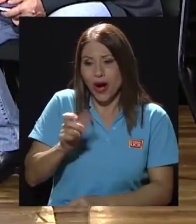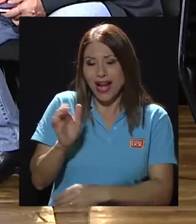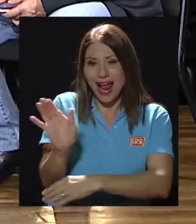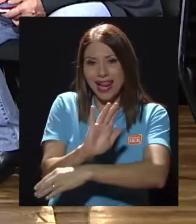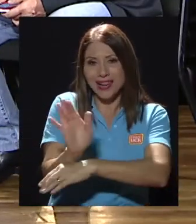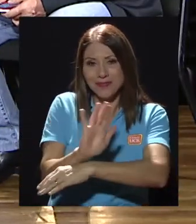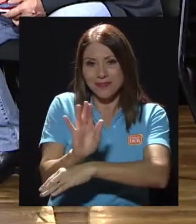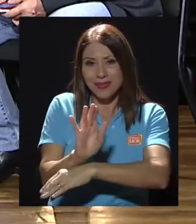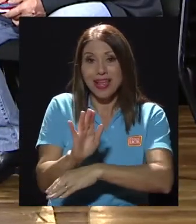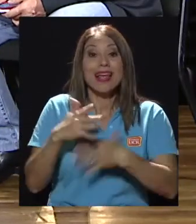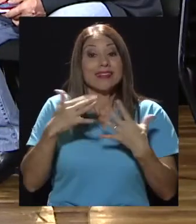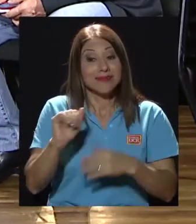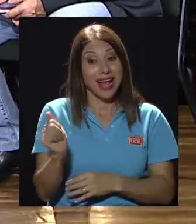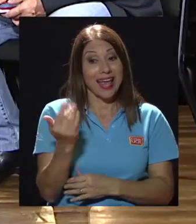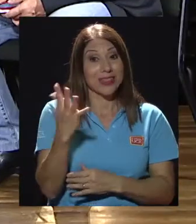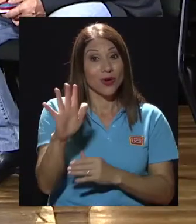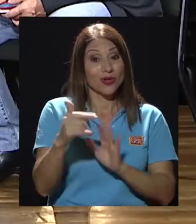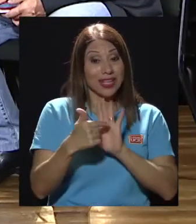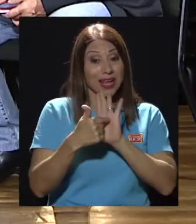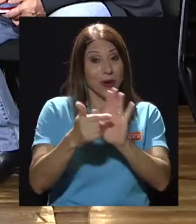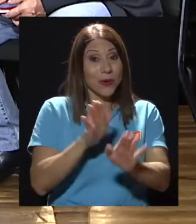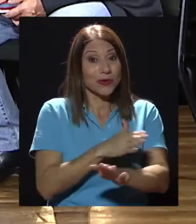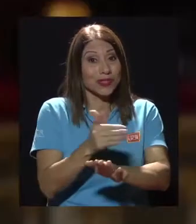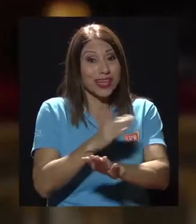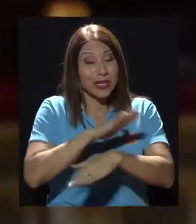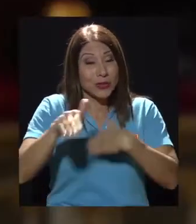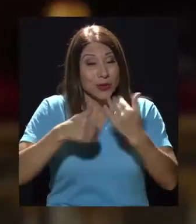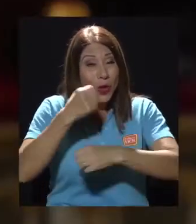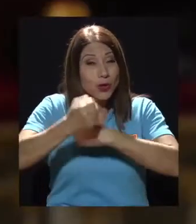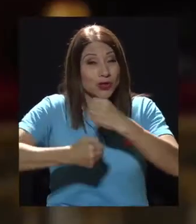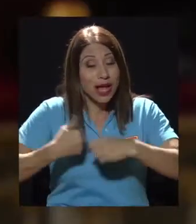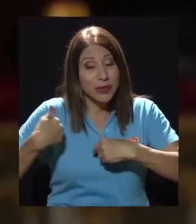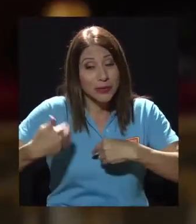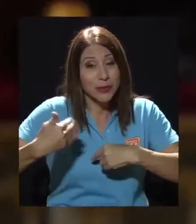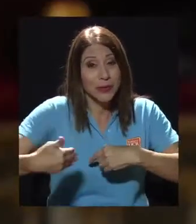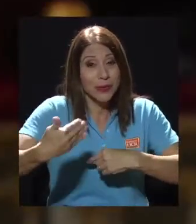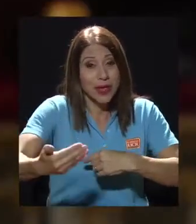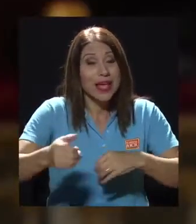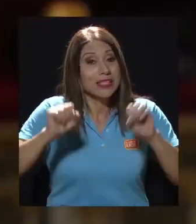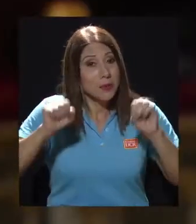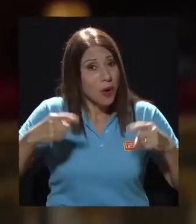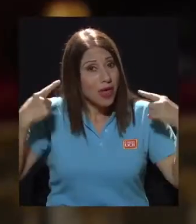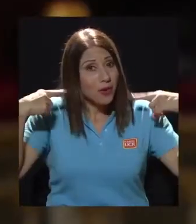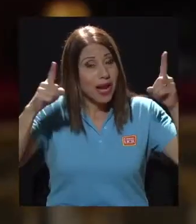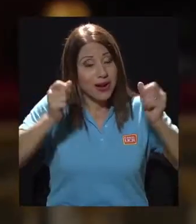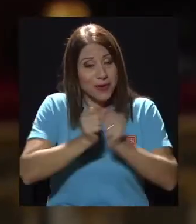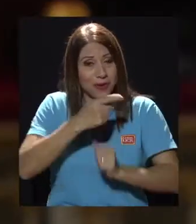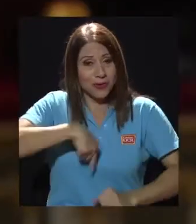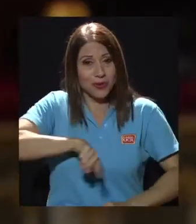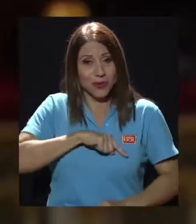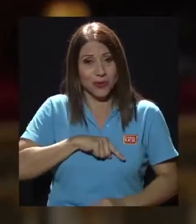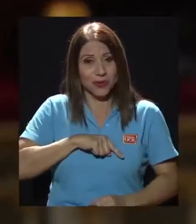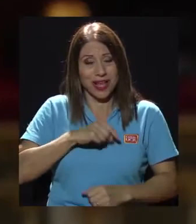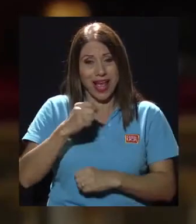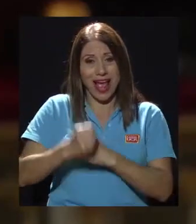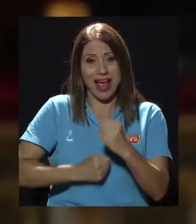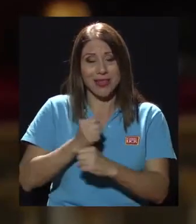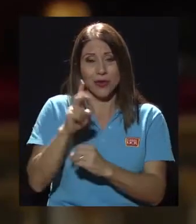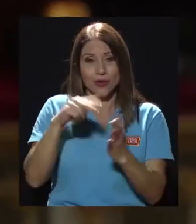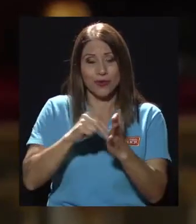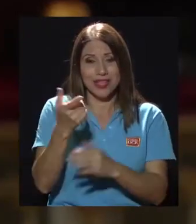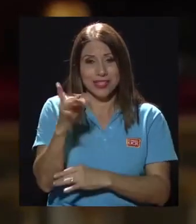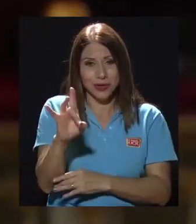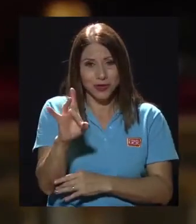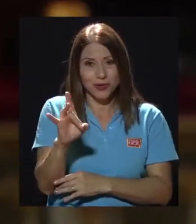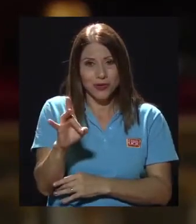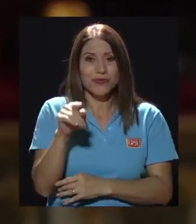la transmisión de los 14 conciertos que hacemos todos los años sea posible este 2018. Muchas gracias. Y quisiera poner sobre